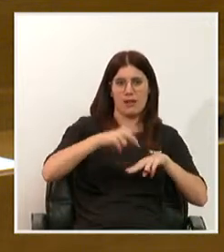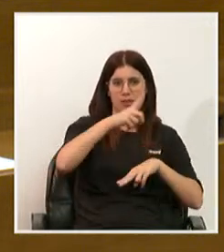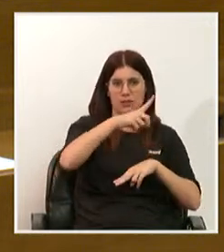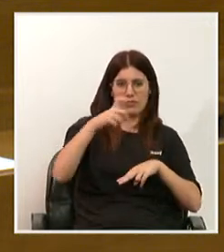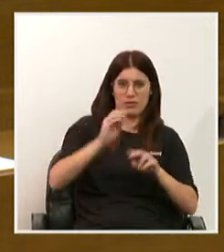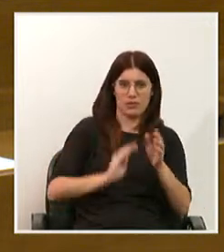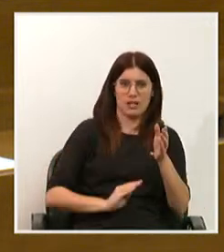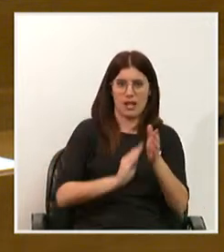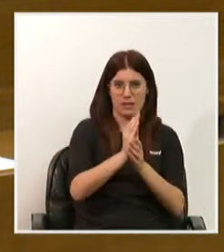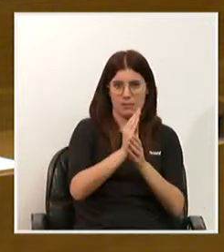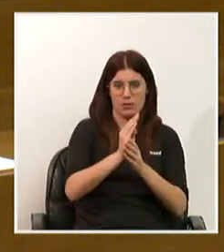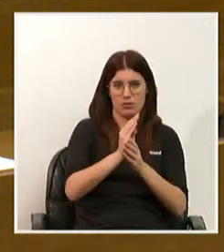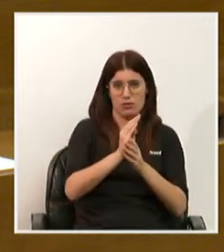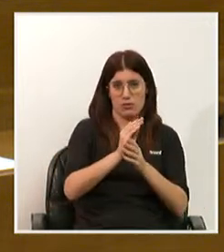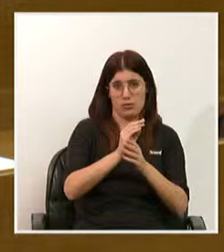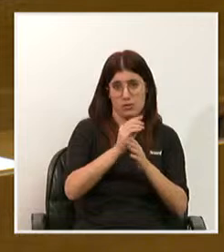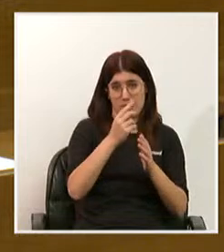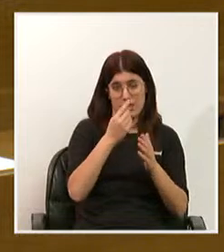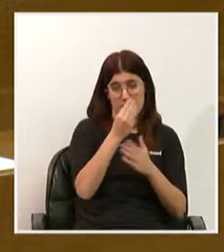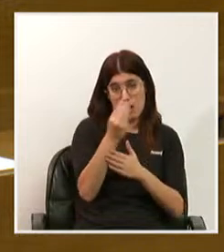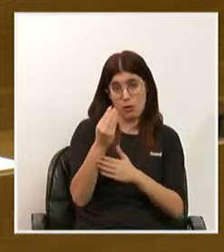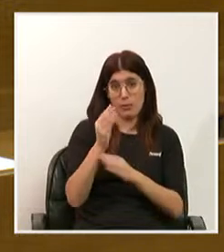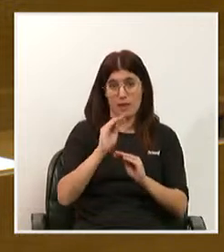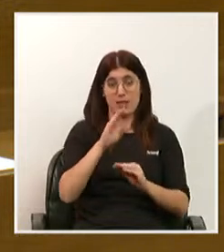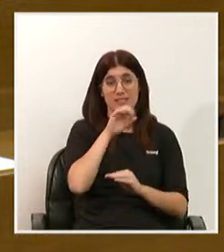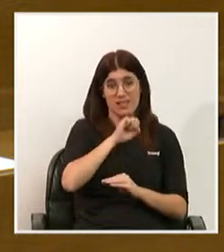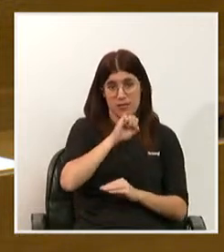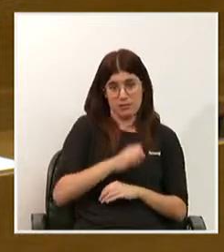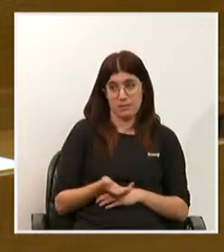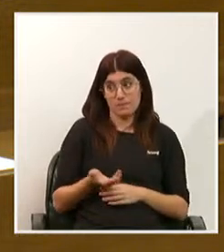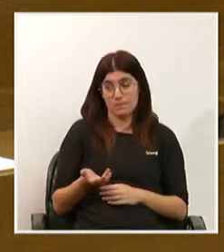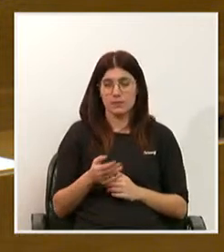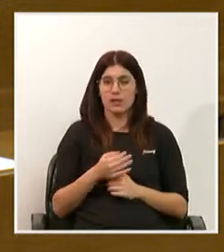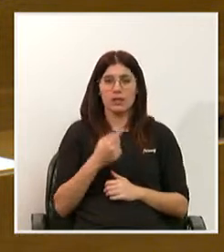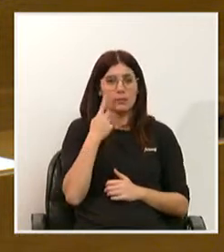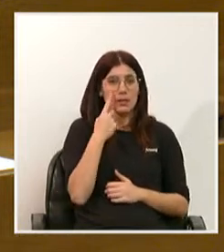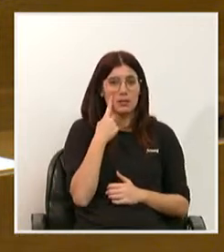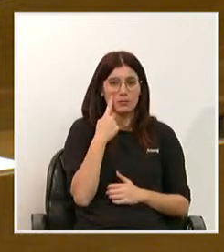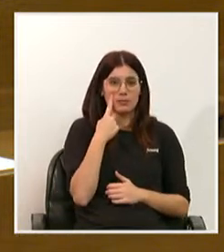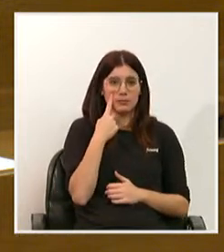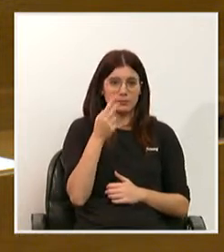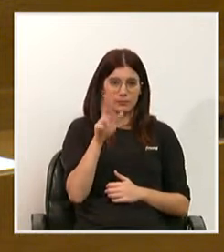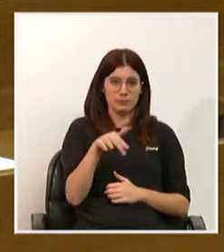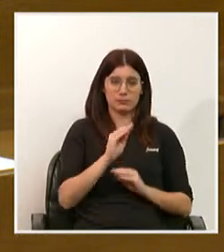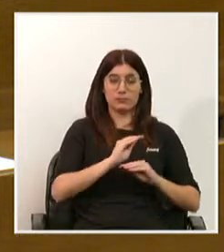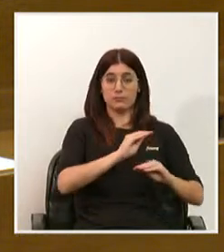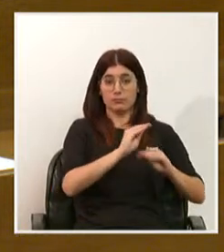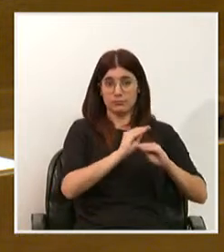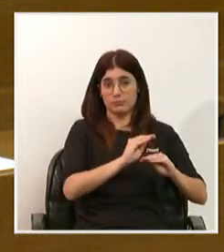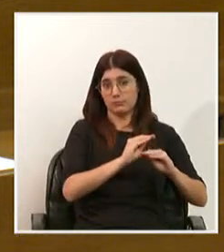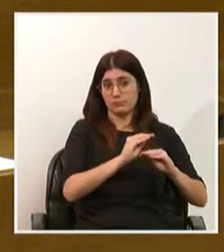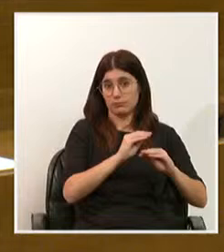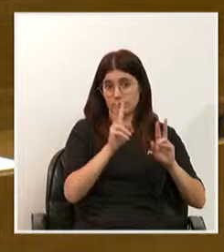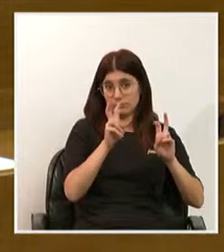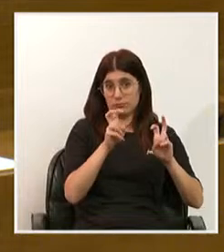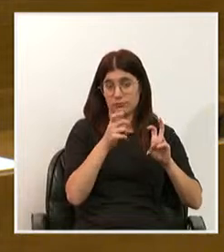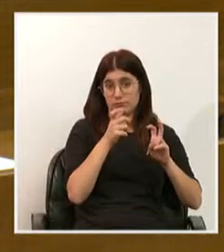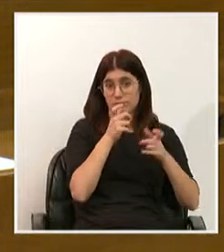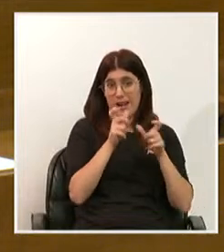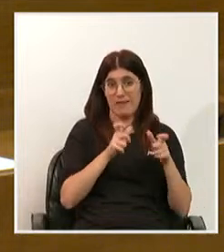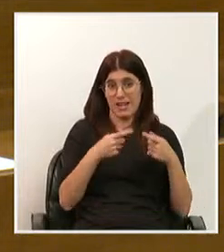na y deobra de Vicente Andrés est Miren uti tamb el propi teric el po